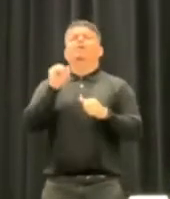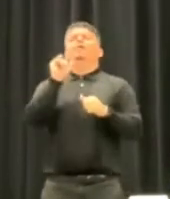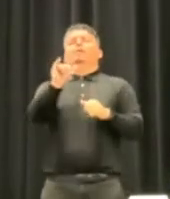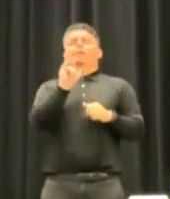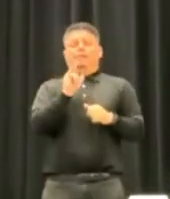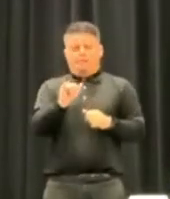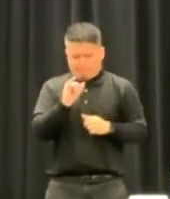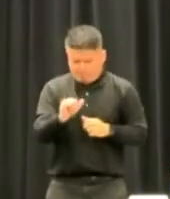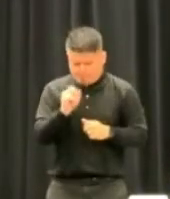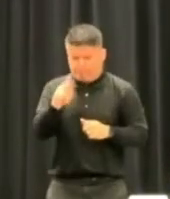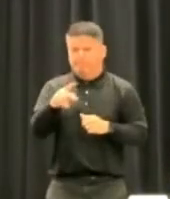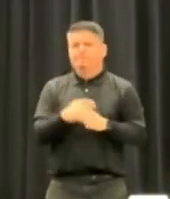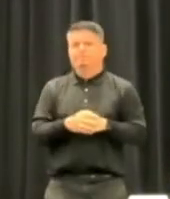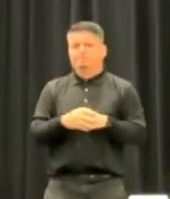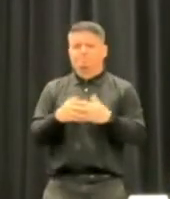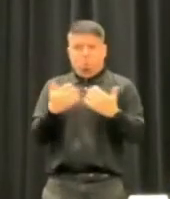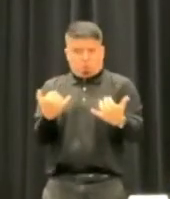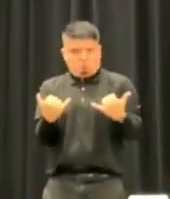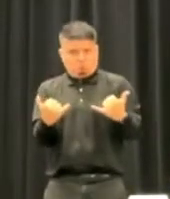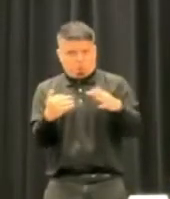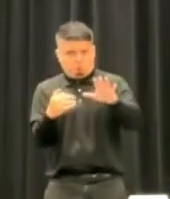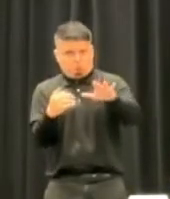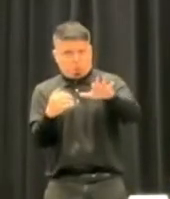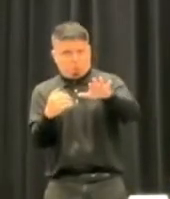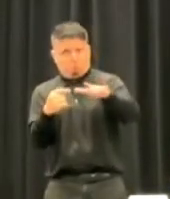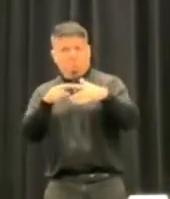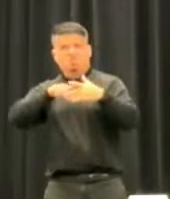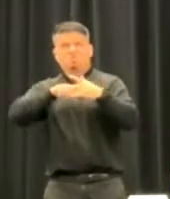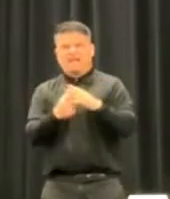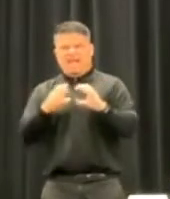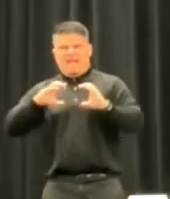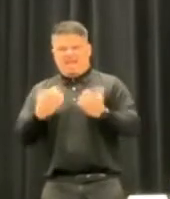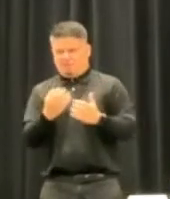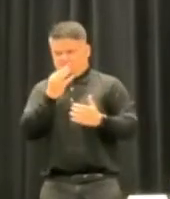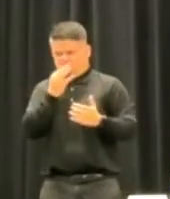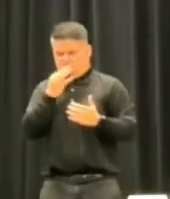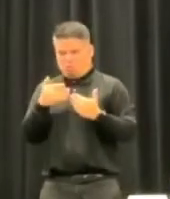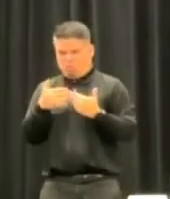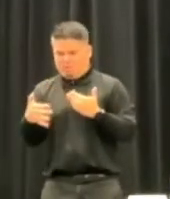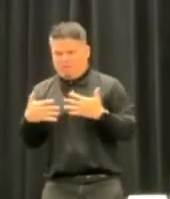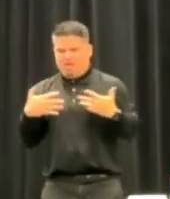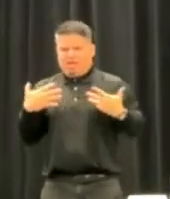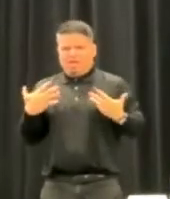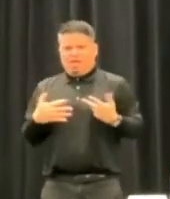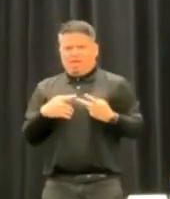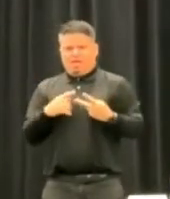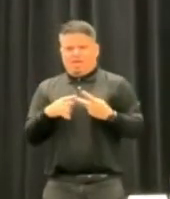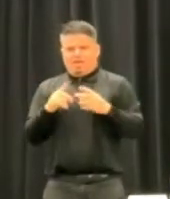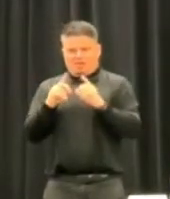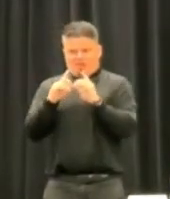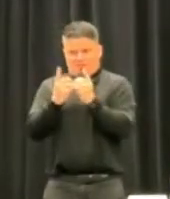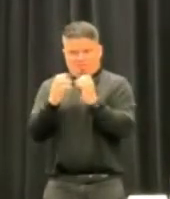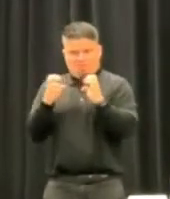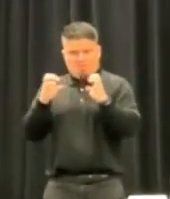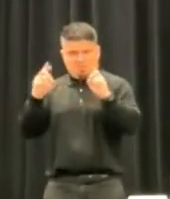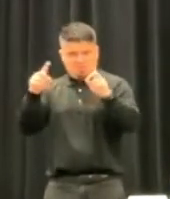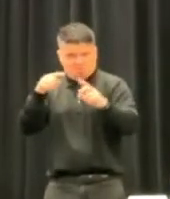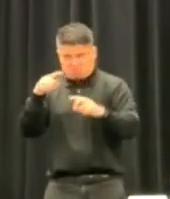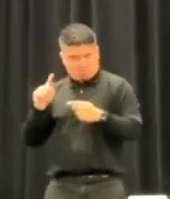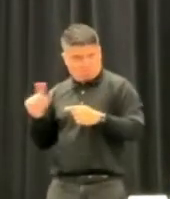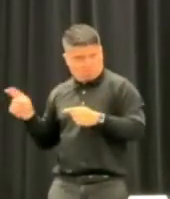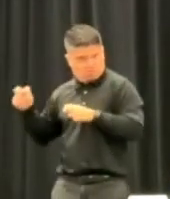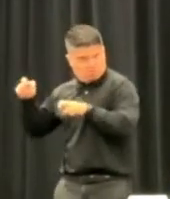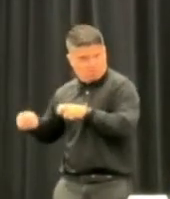en el inicio de las clases preguntas porque educación no se hacía educación tiene un representante en esta reunión